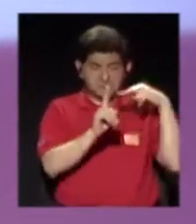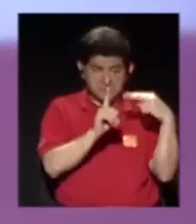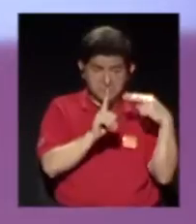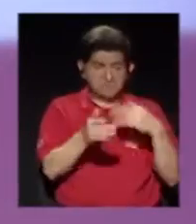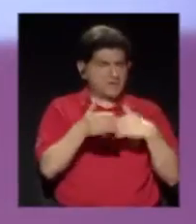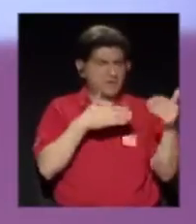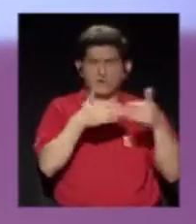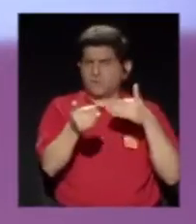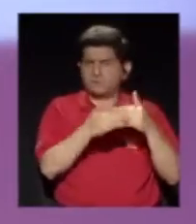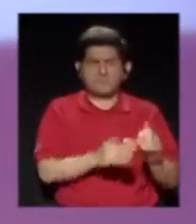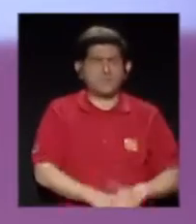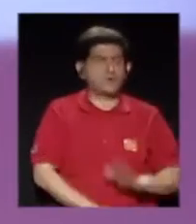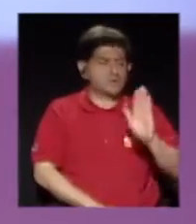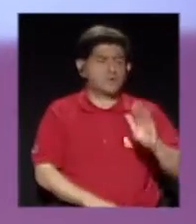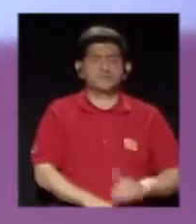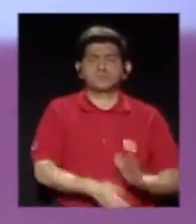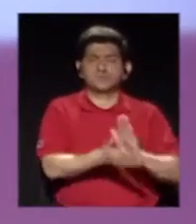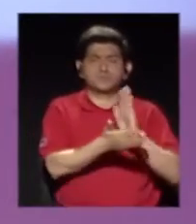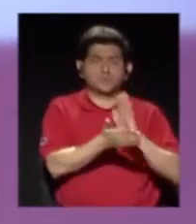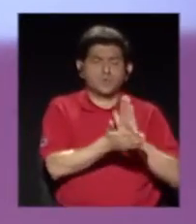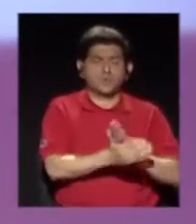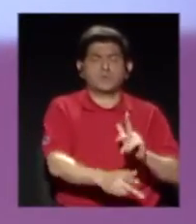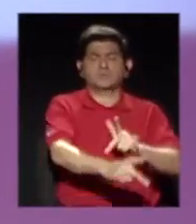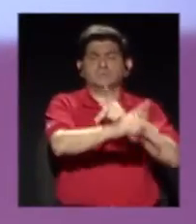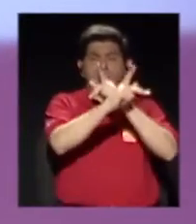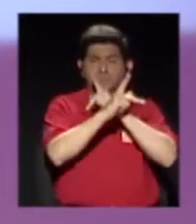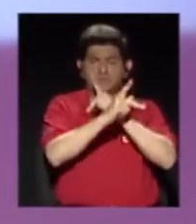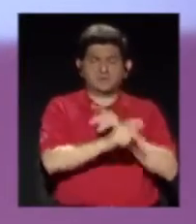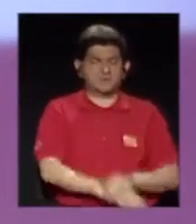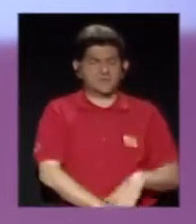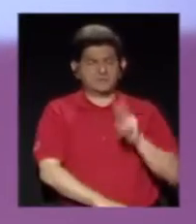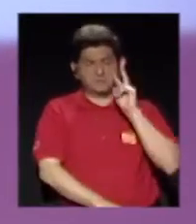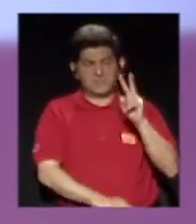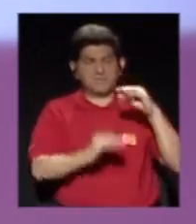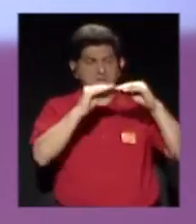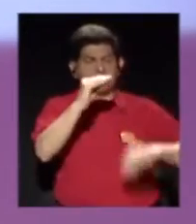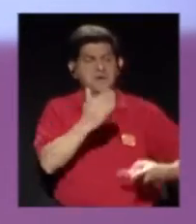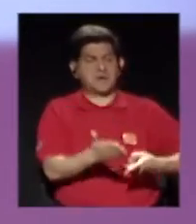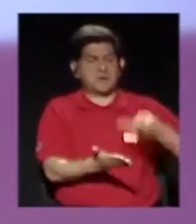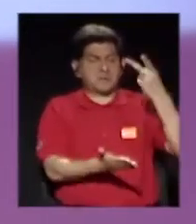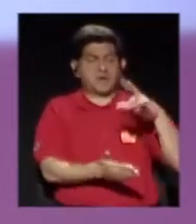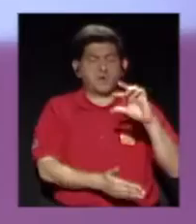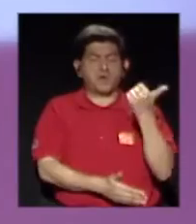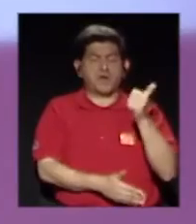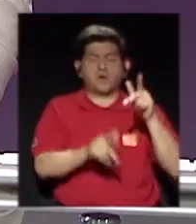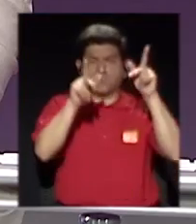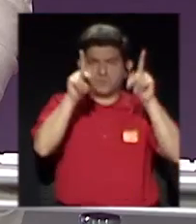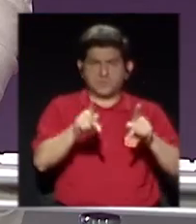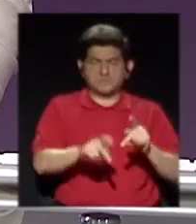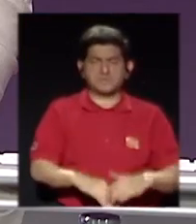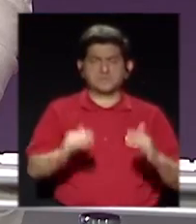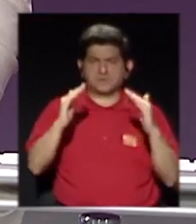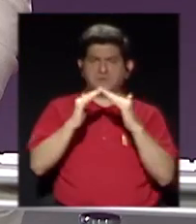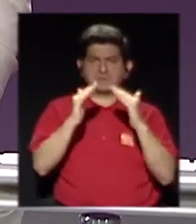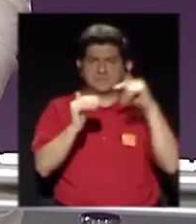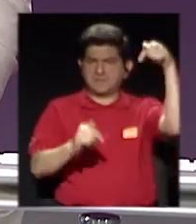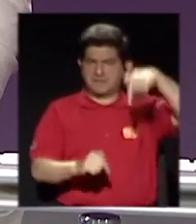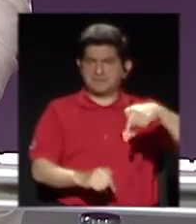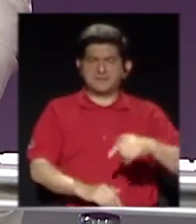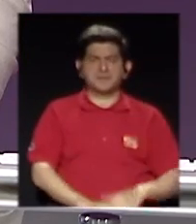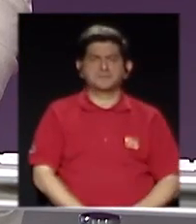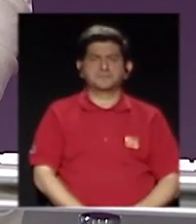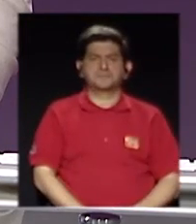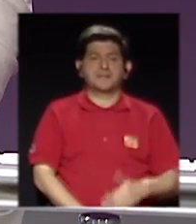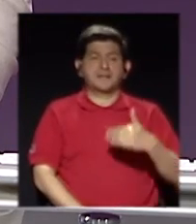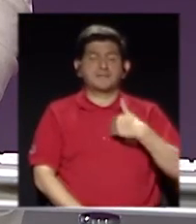identificación la identificación de refugiado es vista con menos valor que las otras formas de residencia el